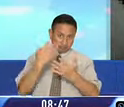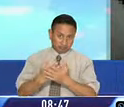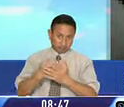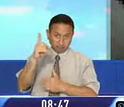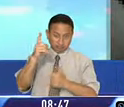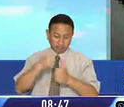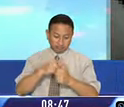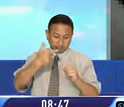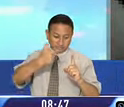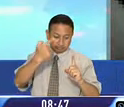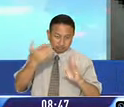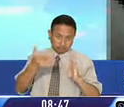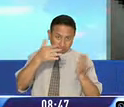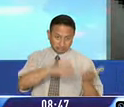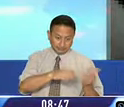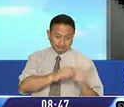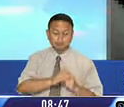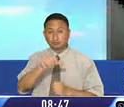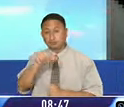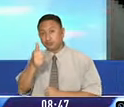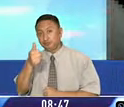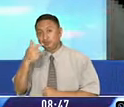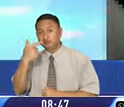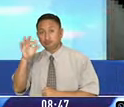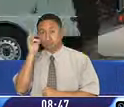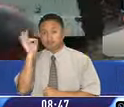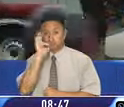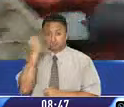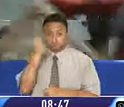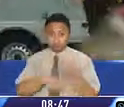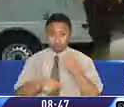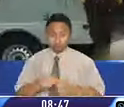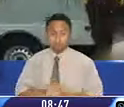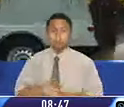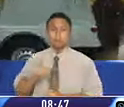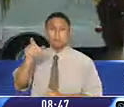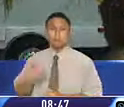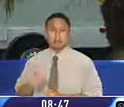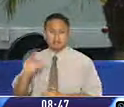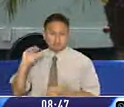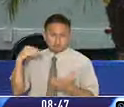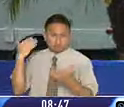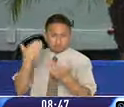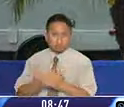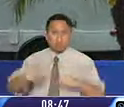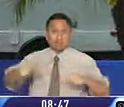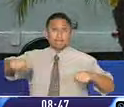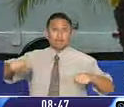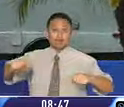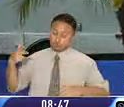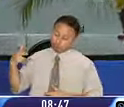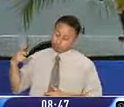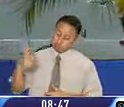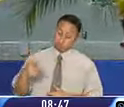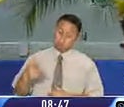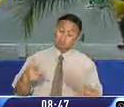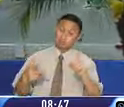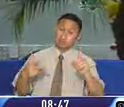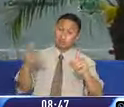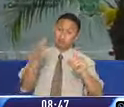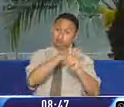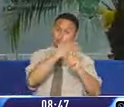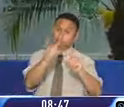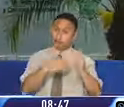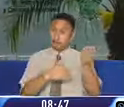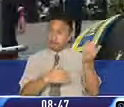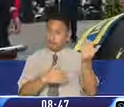sustancias sujetas a fiscalización. Los asesinos aparentemente habrían llegado en una motocicleta y engañaron al hombre para que salga de su